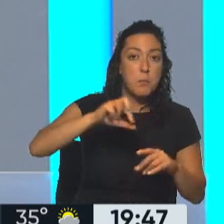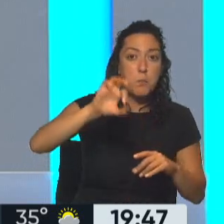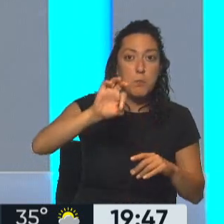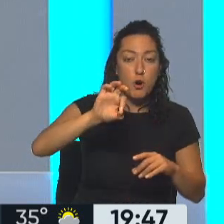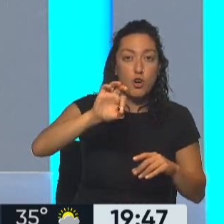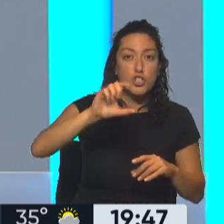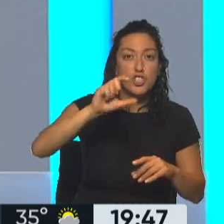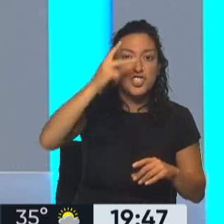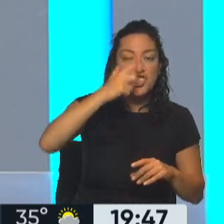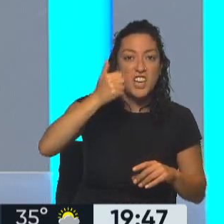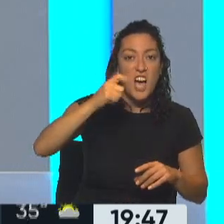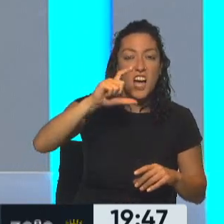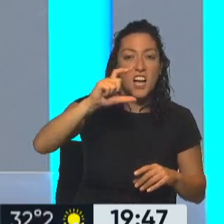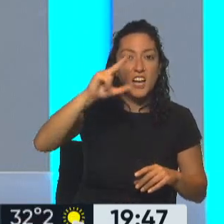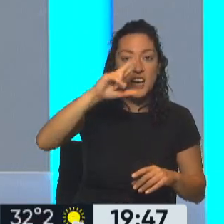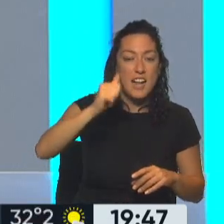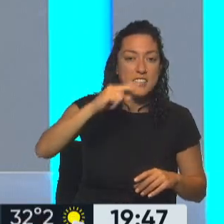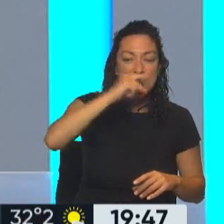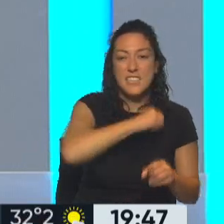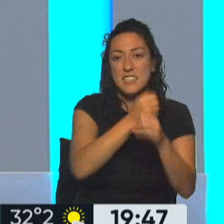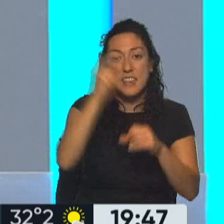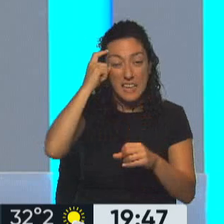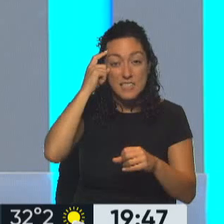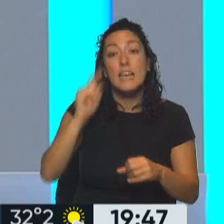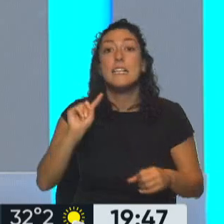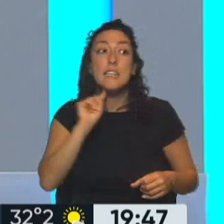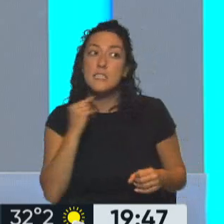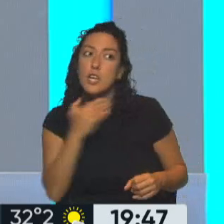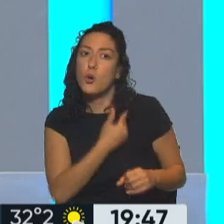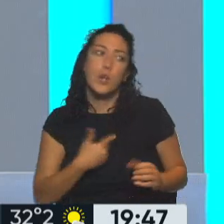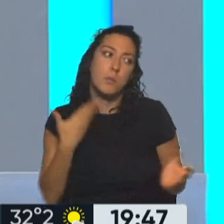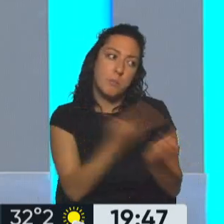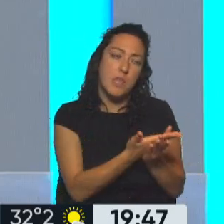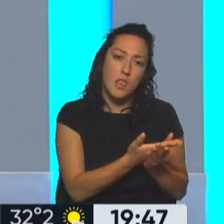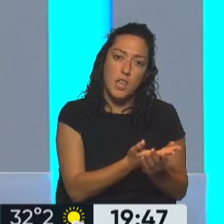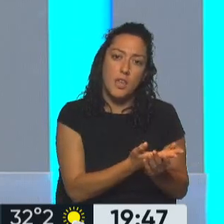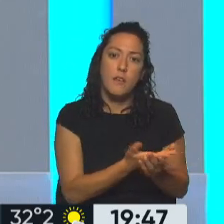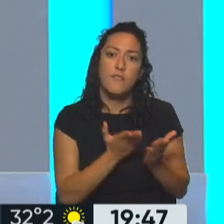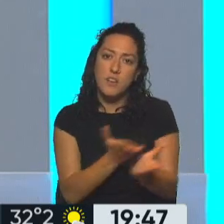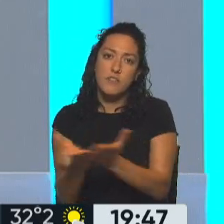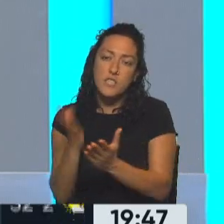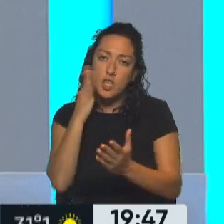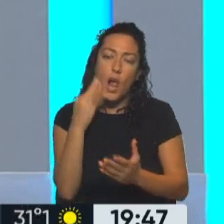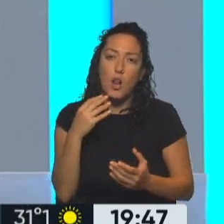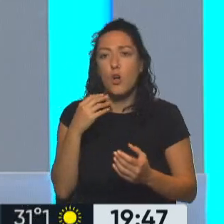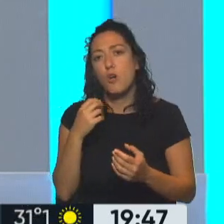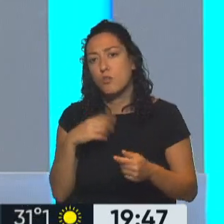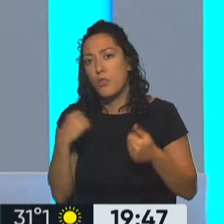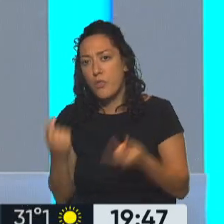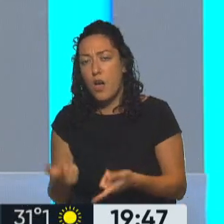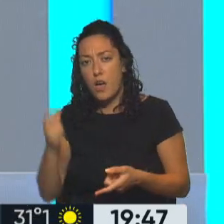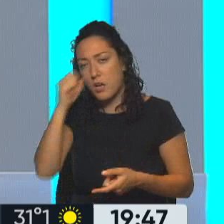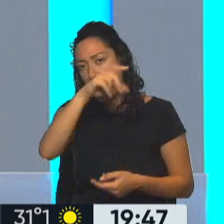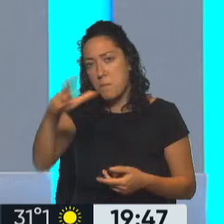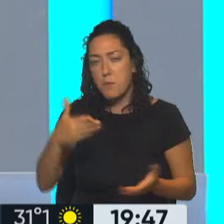del Siete Al Día del spot chacra Hasta El Trece emplazaron al gobierno para que le dé alguna satisfacción a sus reclamos que